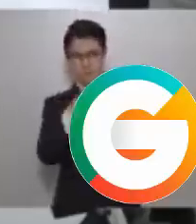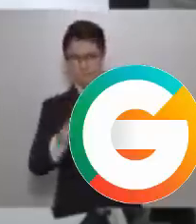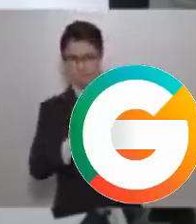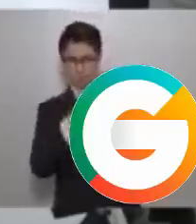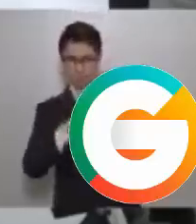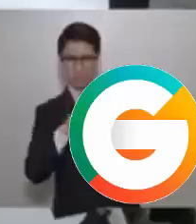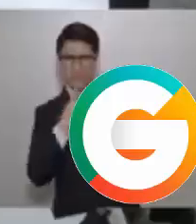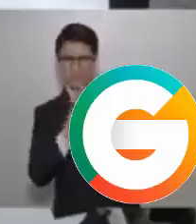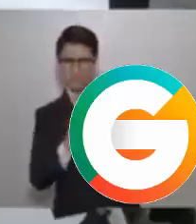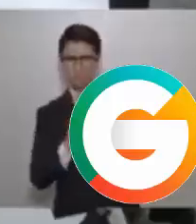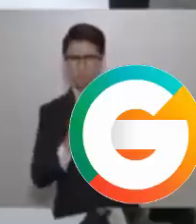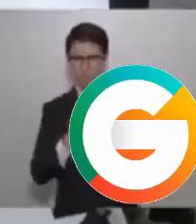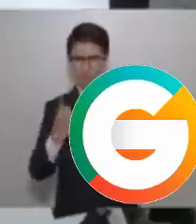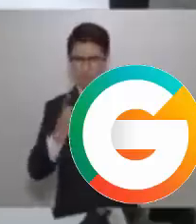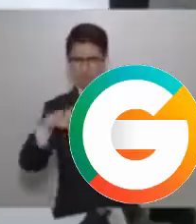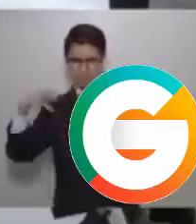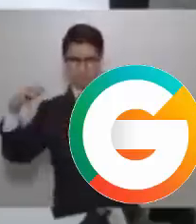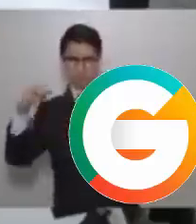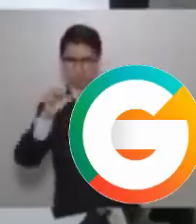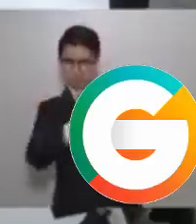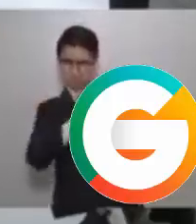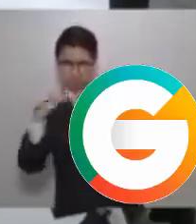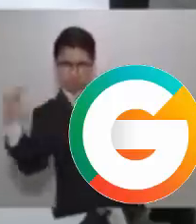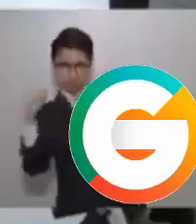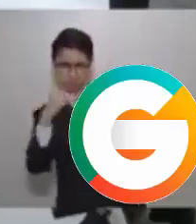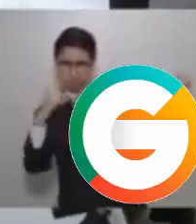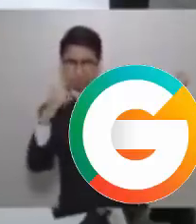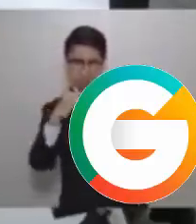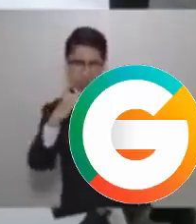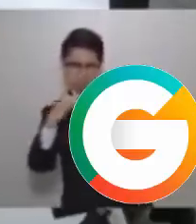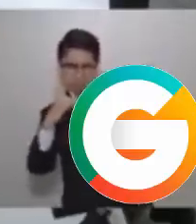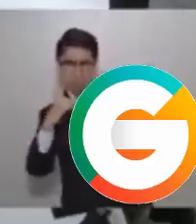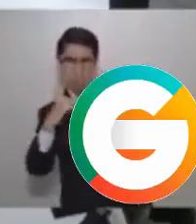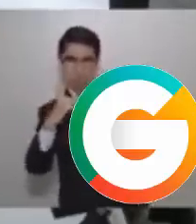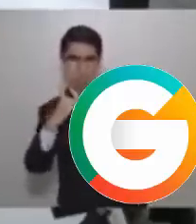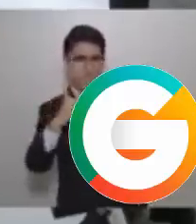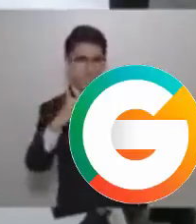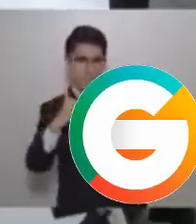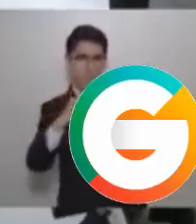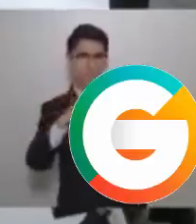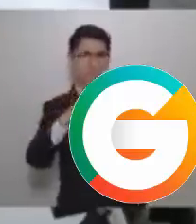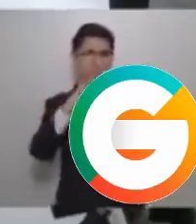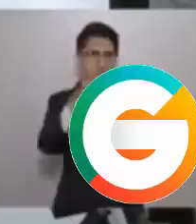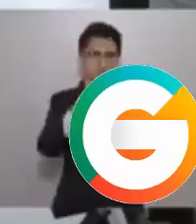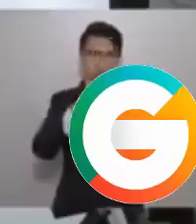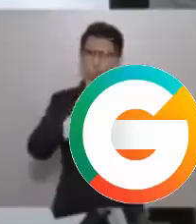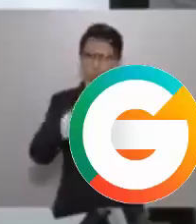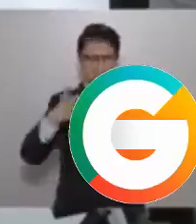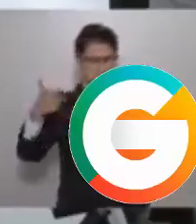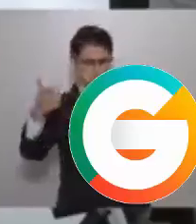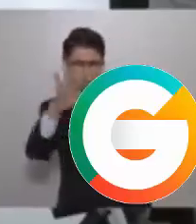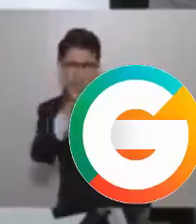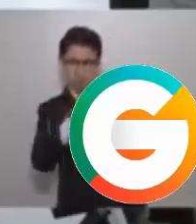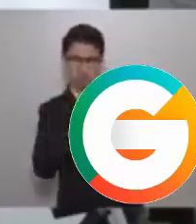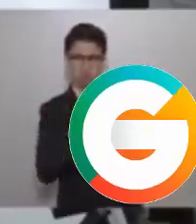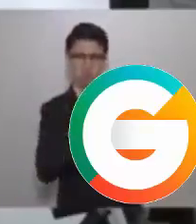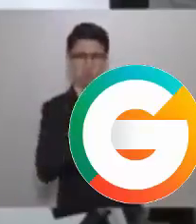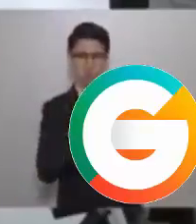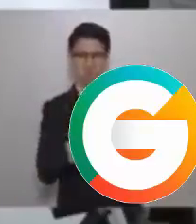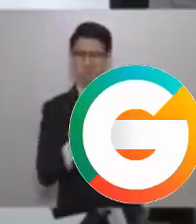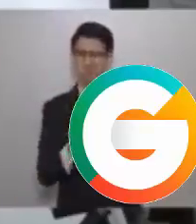de alguna autoridad de seguridad pública al respecto que se haya comunicado a esta autoridad de investigación. Sin